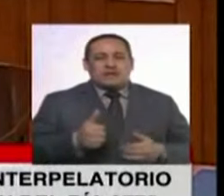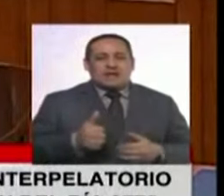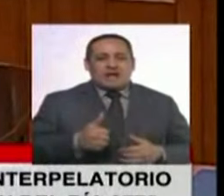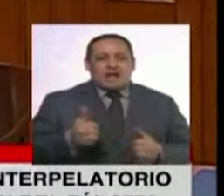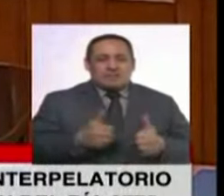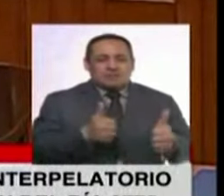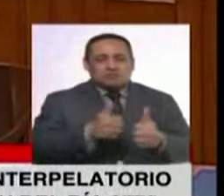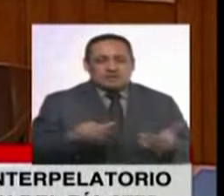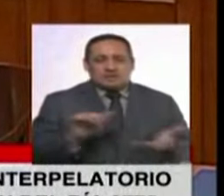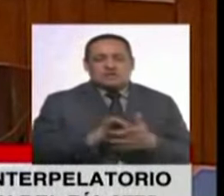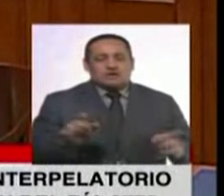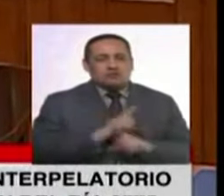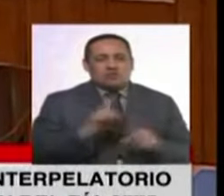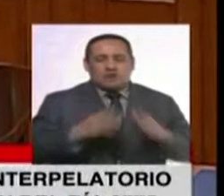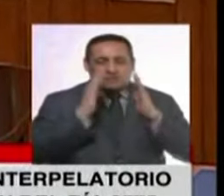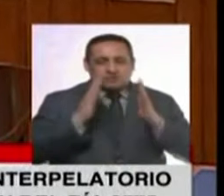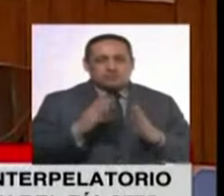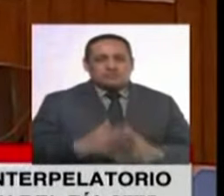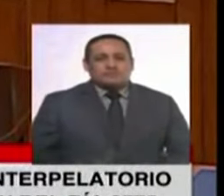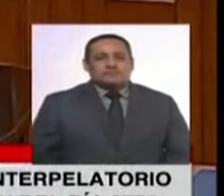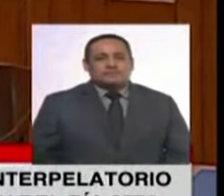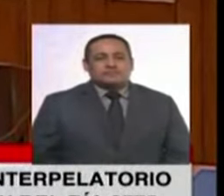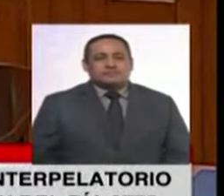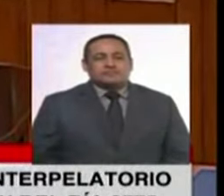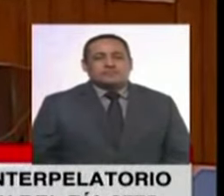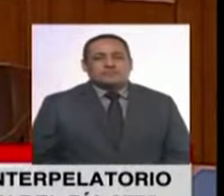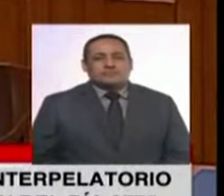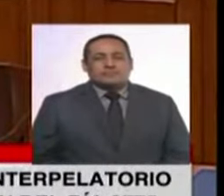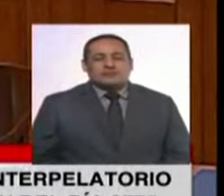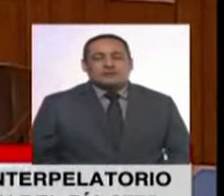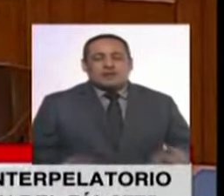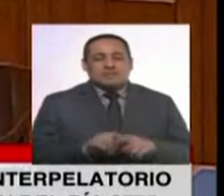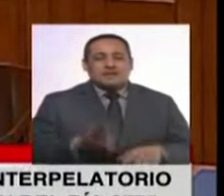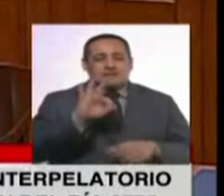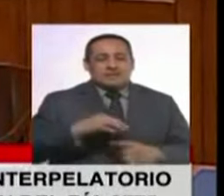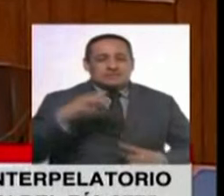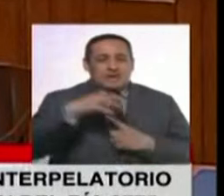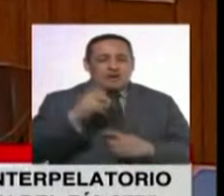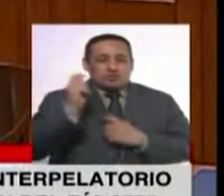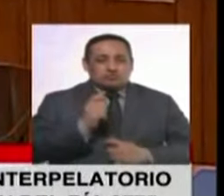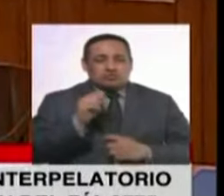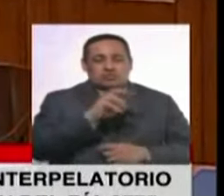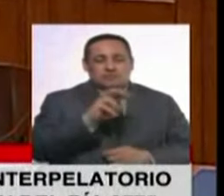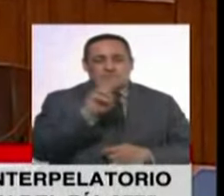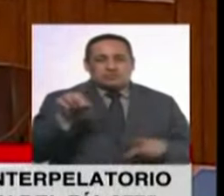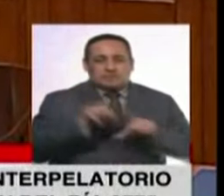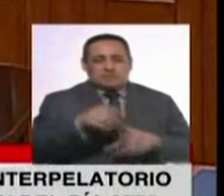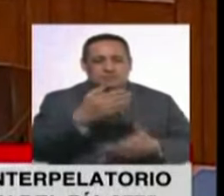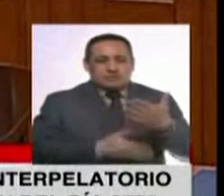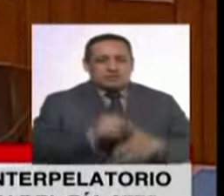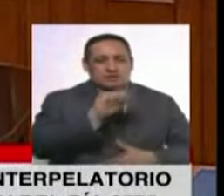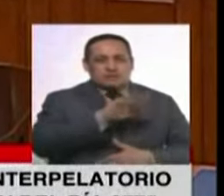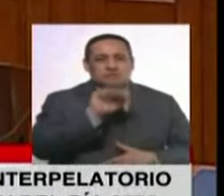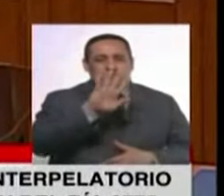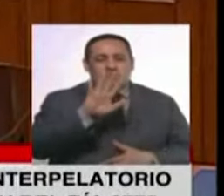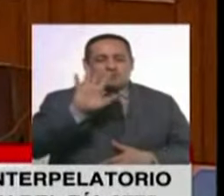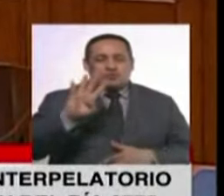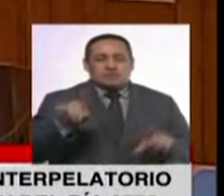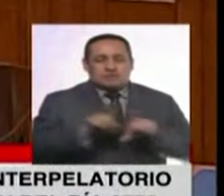lo que no fue atendido el 3 de agosto 2022 me Anto oficio 554